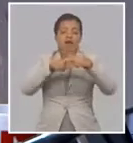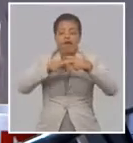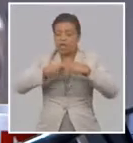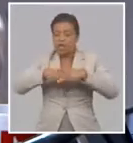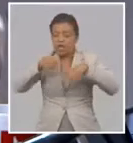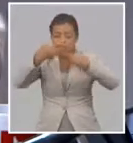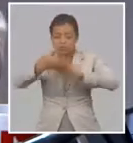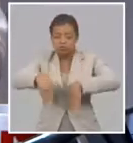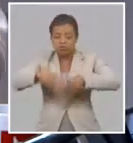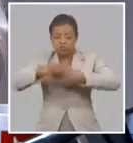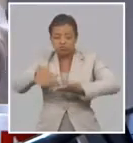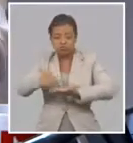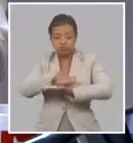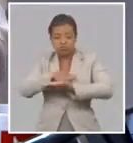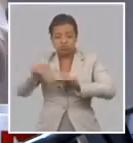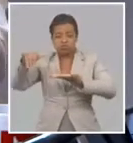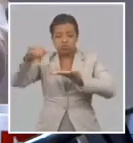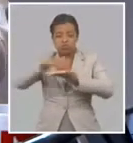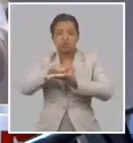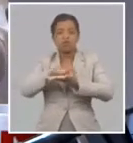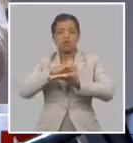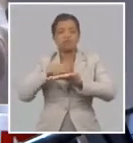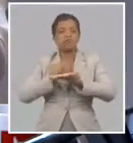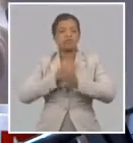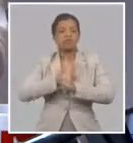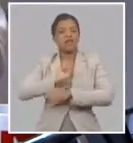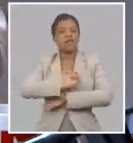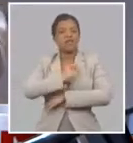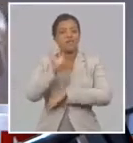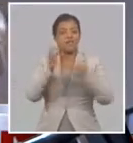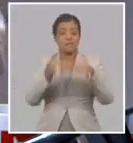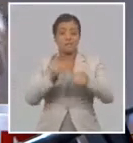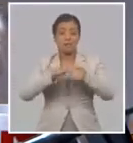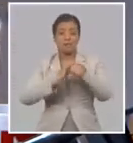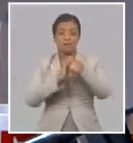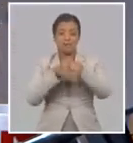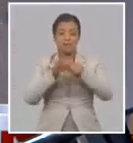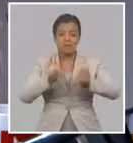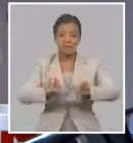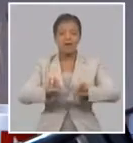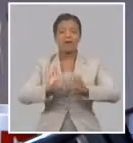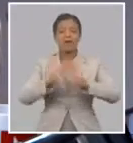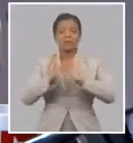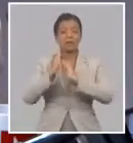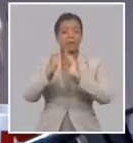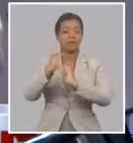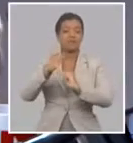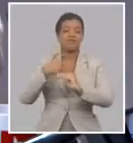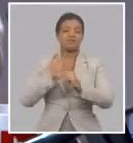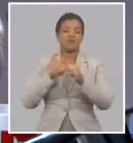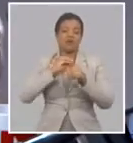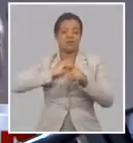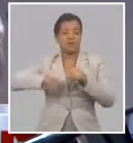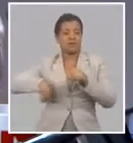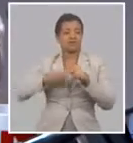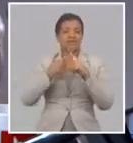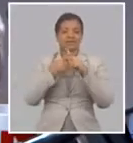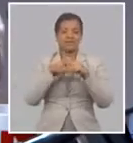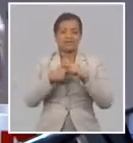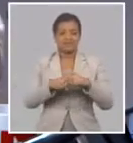fáctica ese kilómetro central y logramos liquidar esta actividad realmente en estos meses de la pandemia